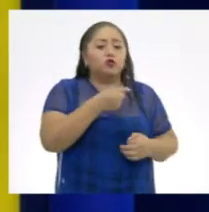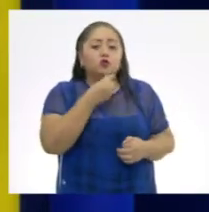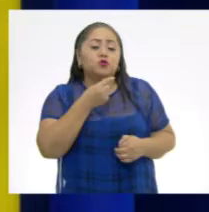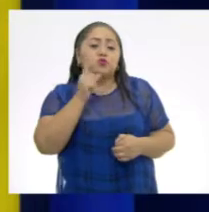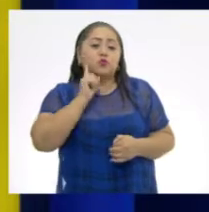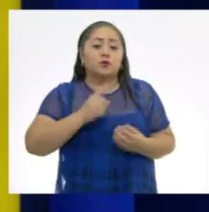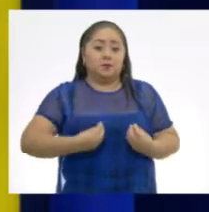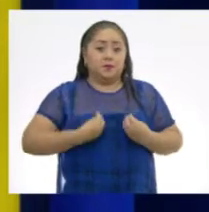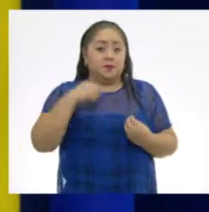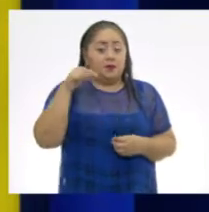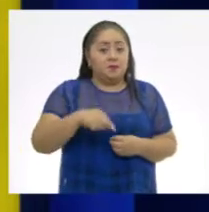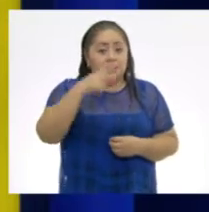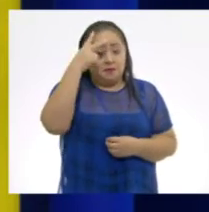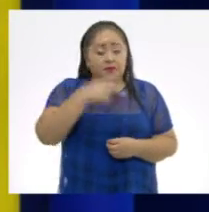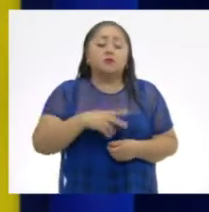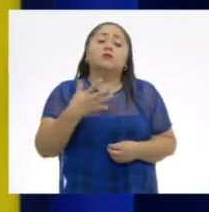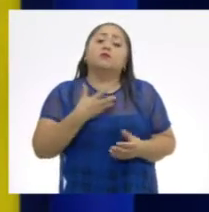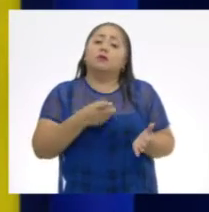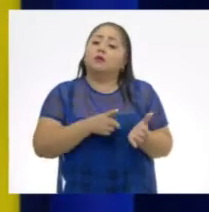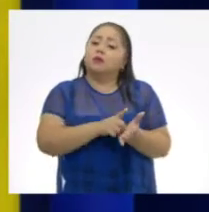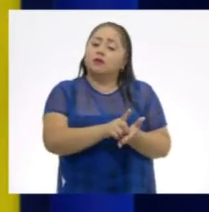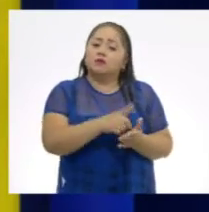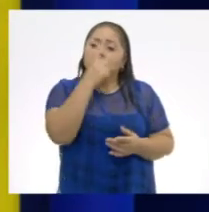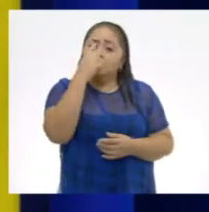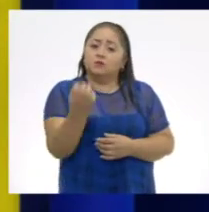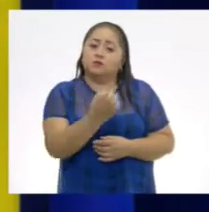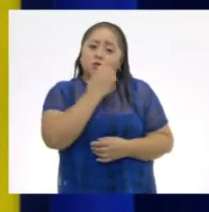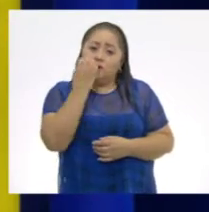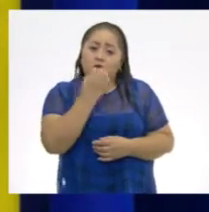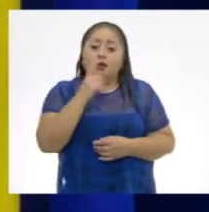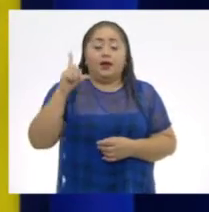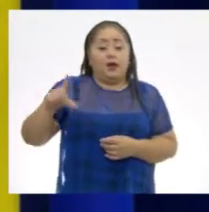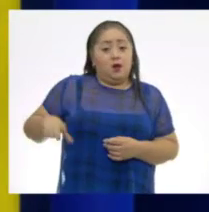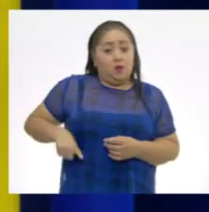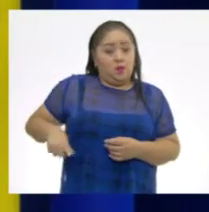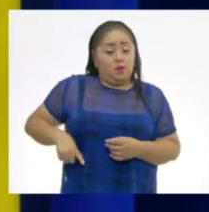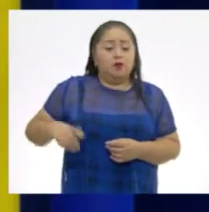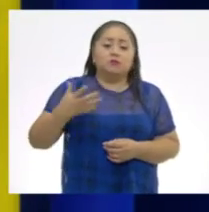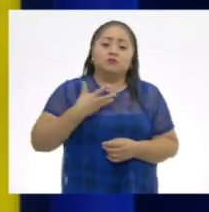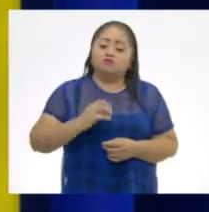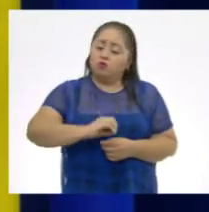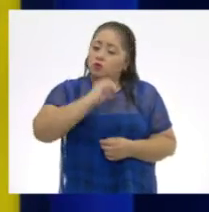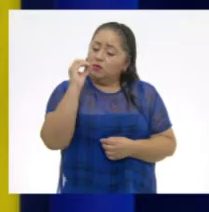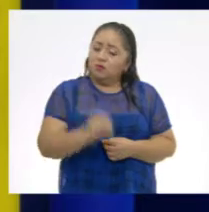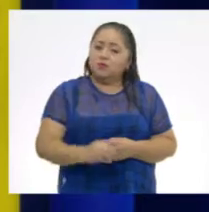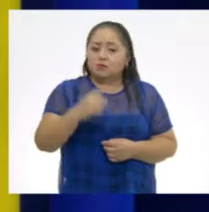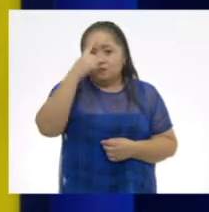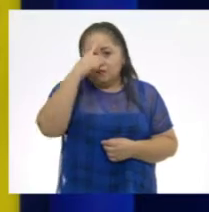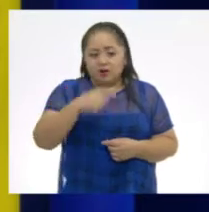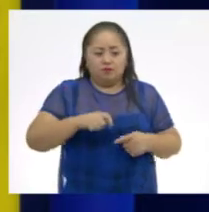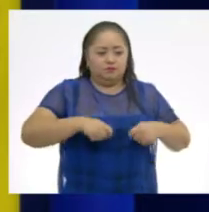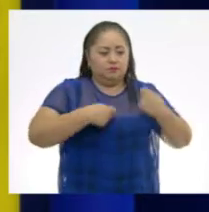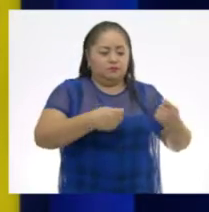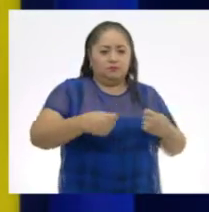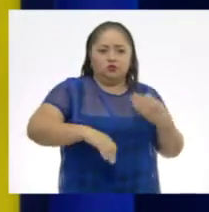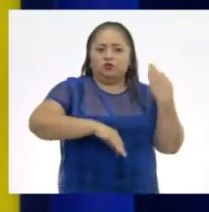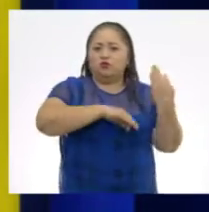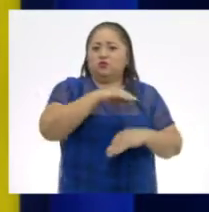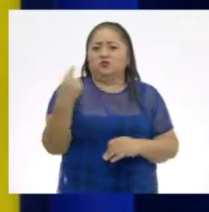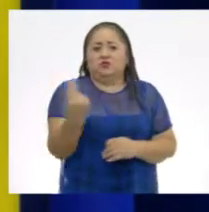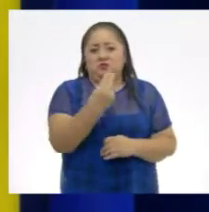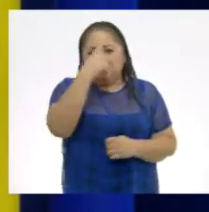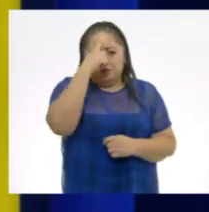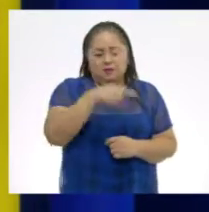niños que viven en México tienen el derecho a recibir educación. El gobierno tiene la obligación de emprender todas las medidas